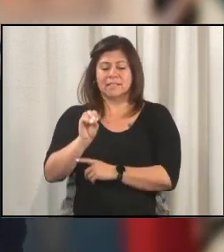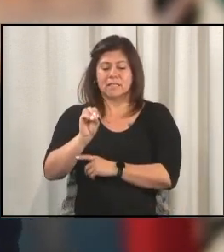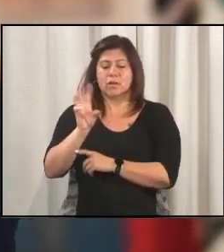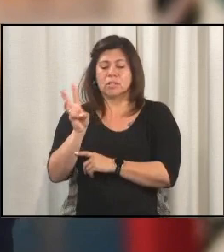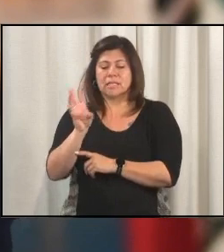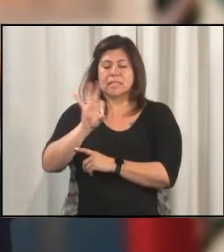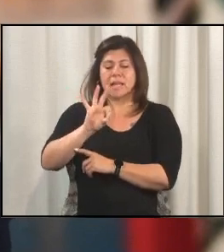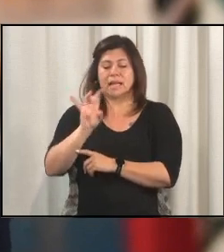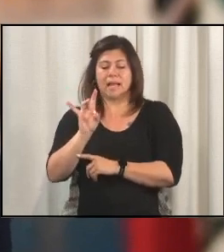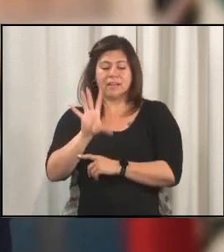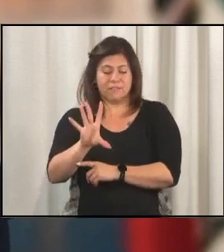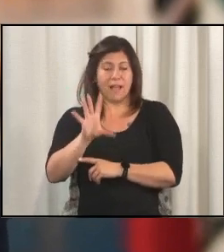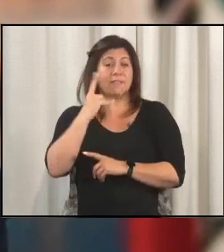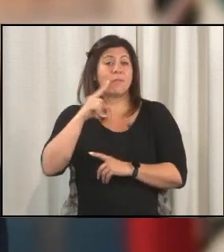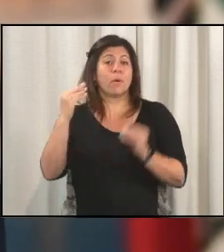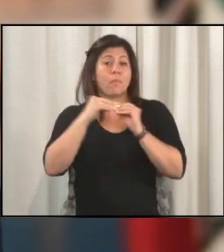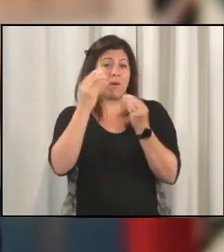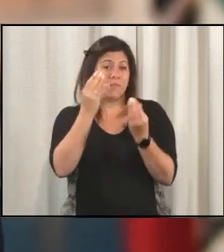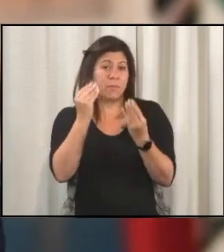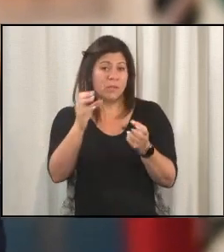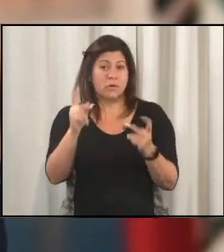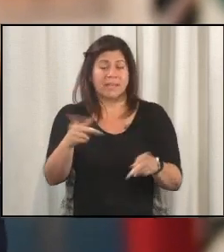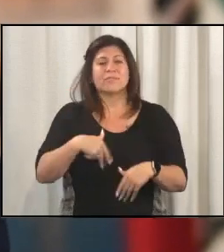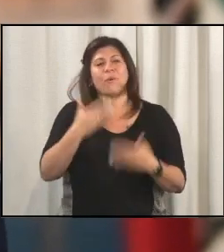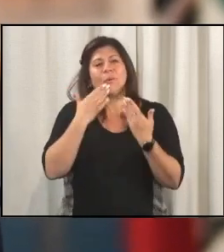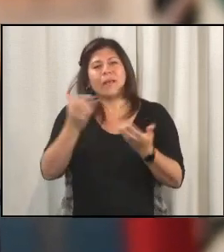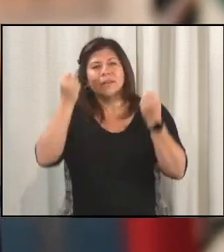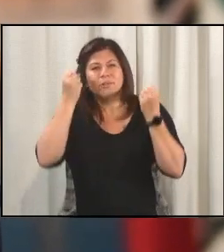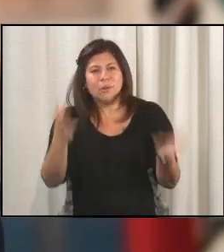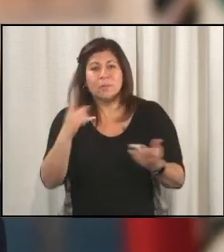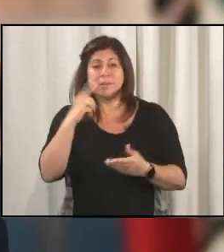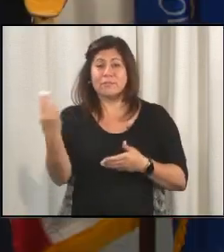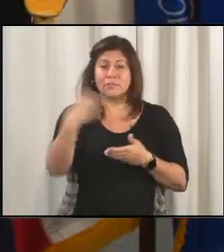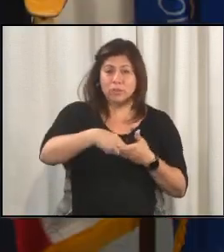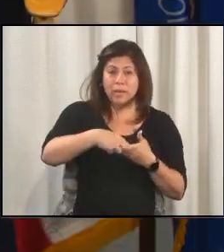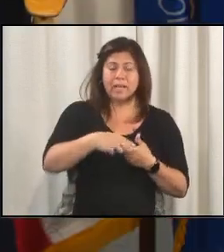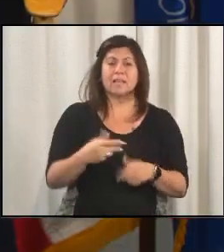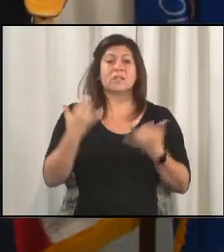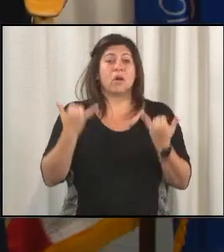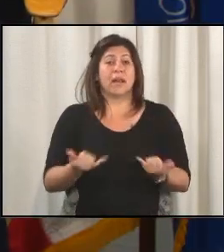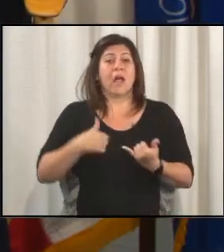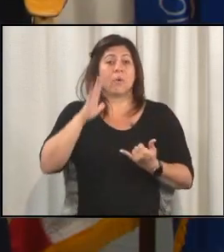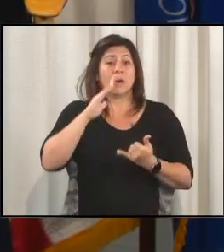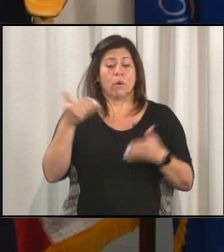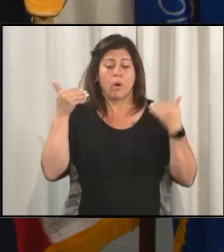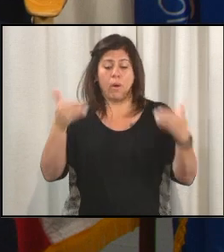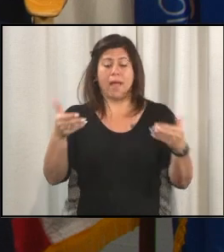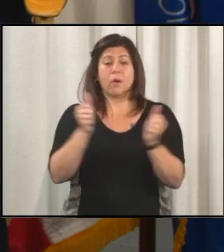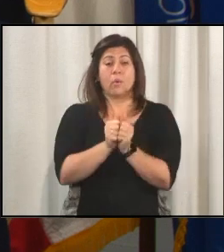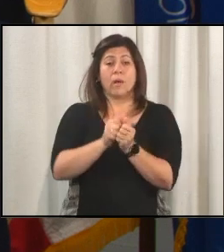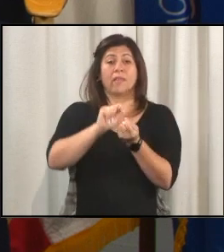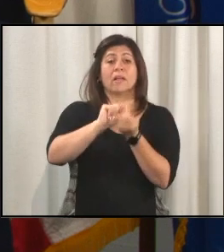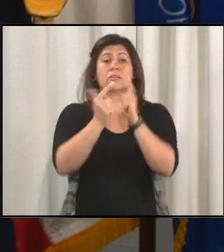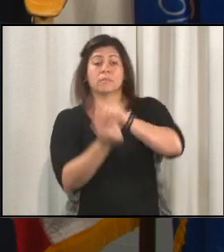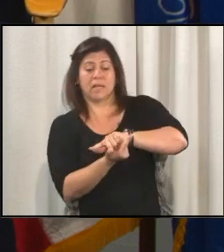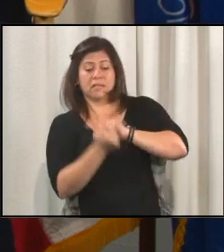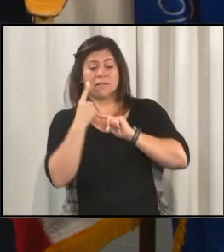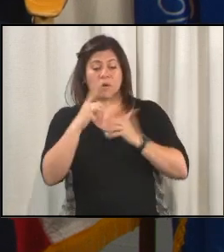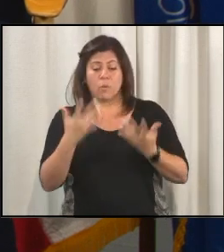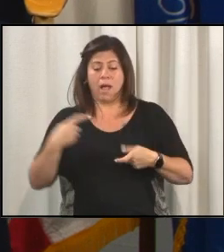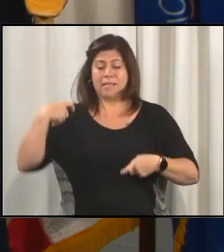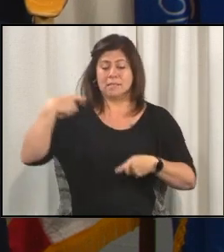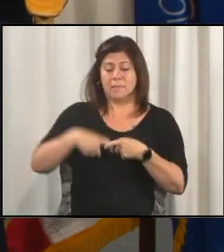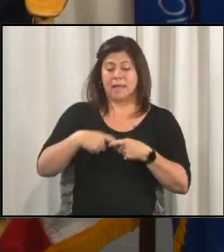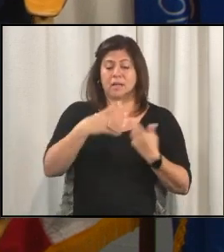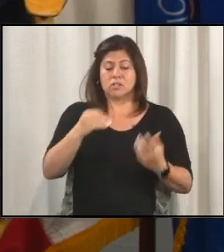562-570-6985 for more information. So thanks so much for joining us. Now we'll proceed with interpretation in Spanish